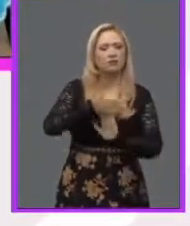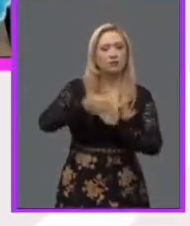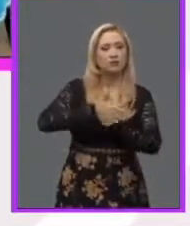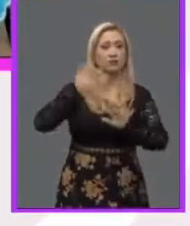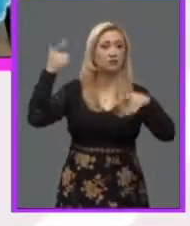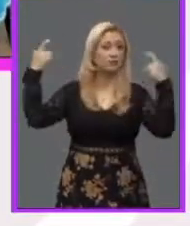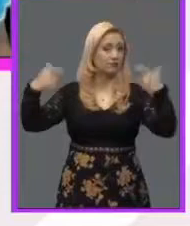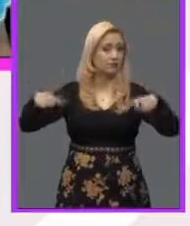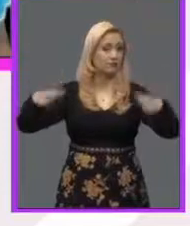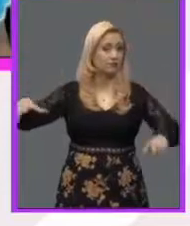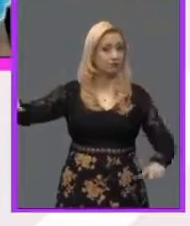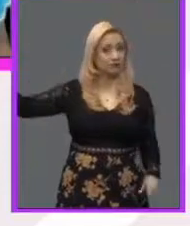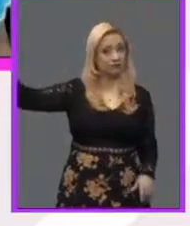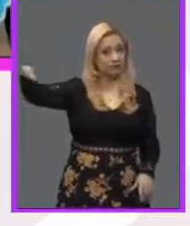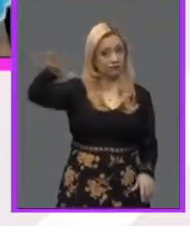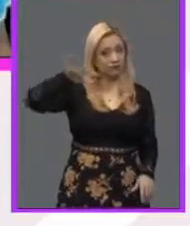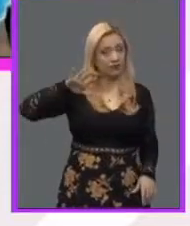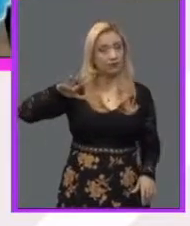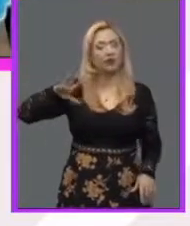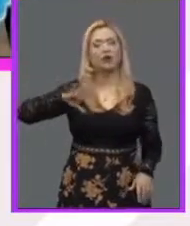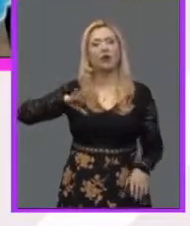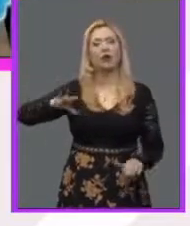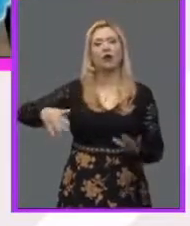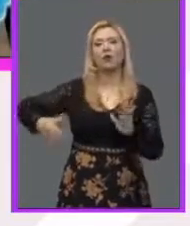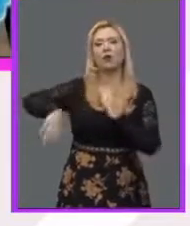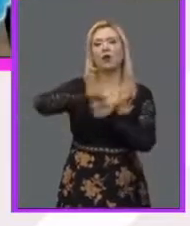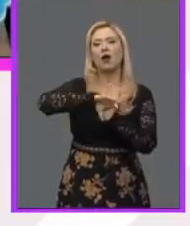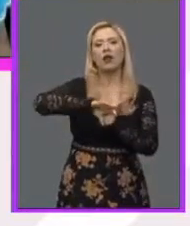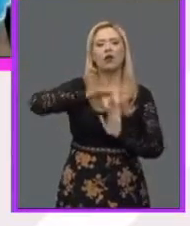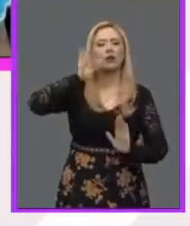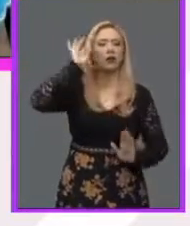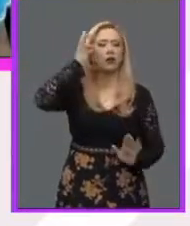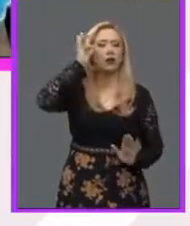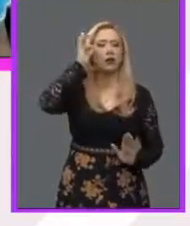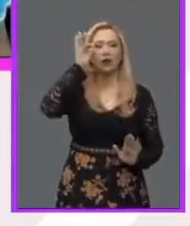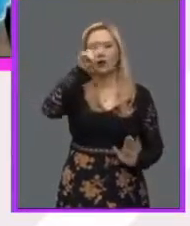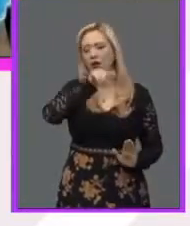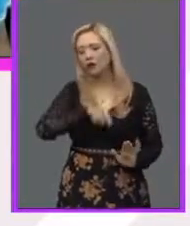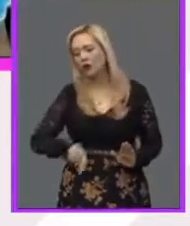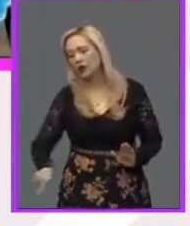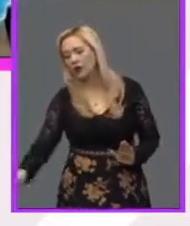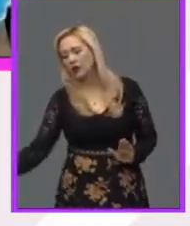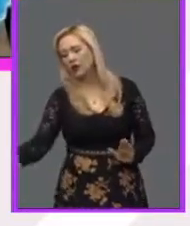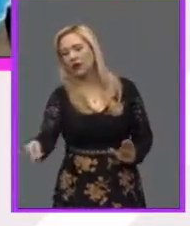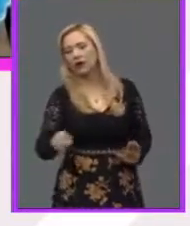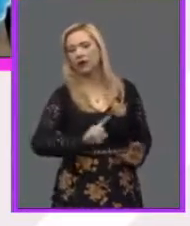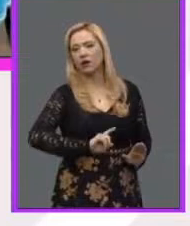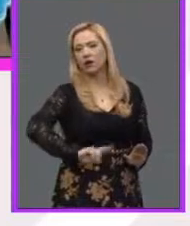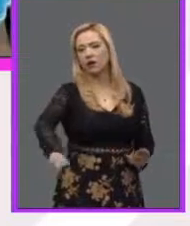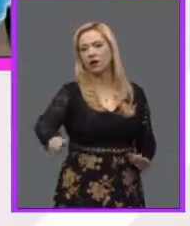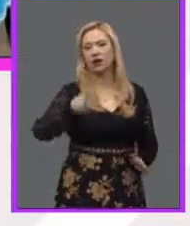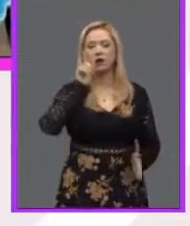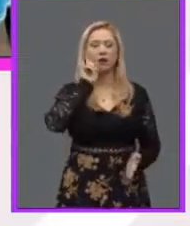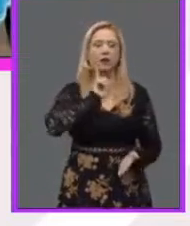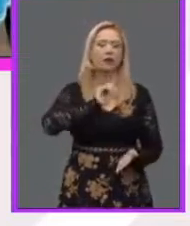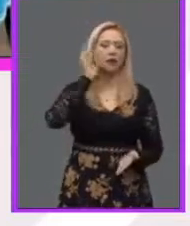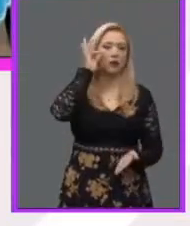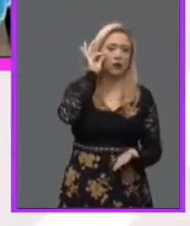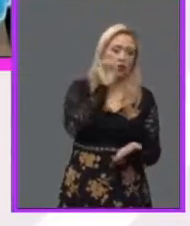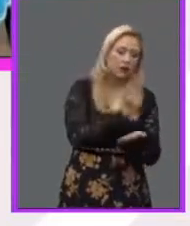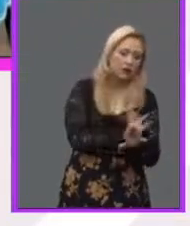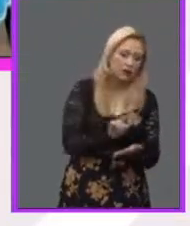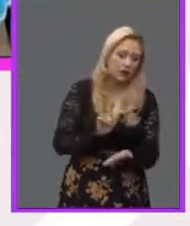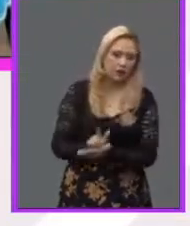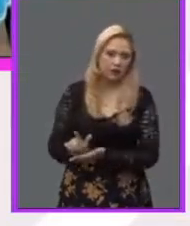colonias ricas, tienen estos cuartos de servicio ya diseñados específicamente para alojar al